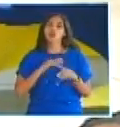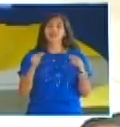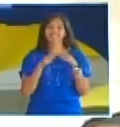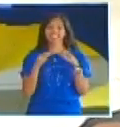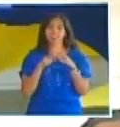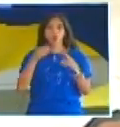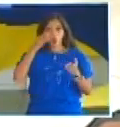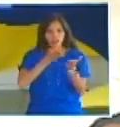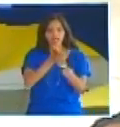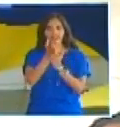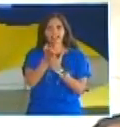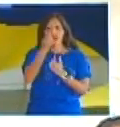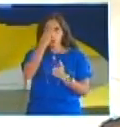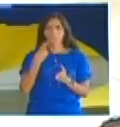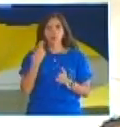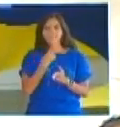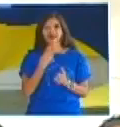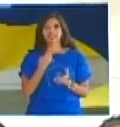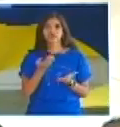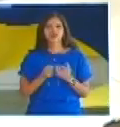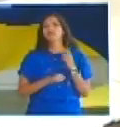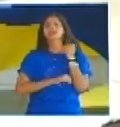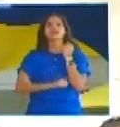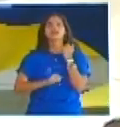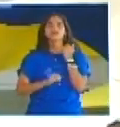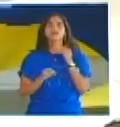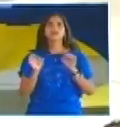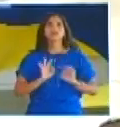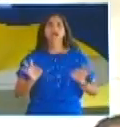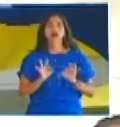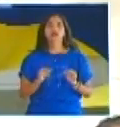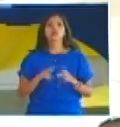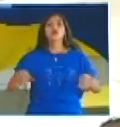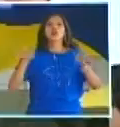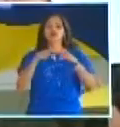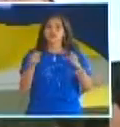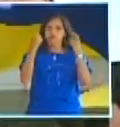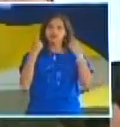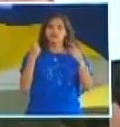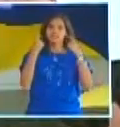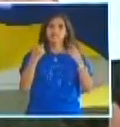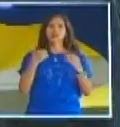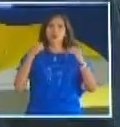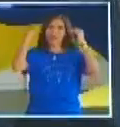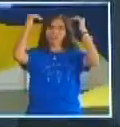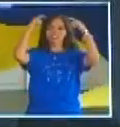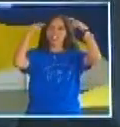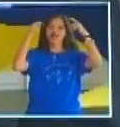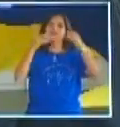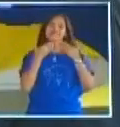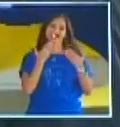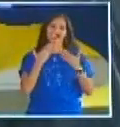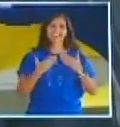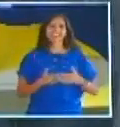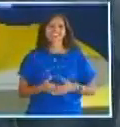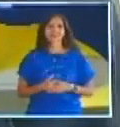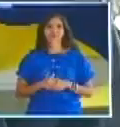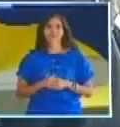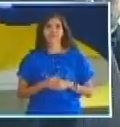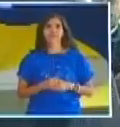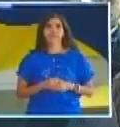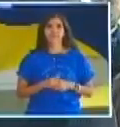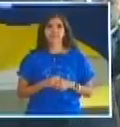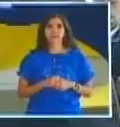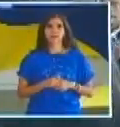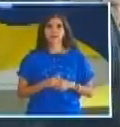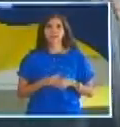con lealtad, compromiso y sin traicionar jamás los valores que usted nos ha inculcado y los valores del comandante Chávez. Muchas gracias, presidente.